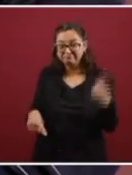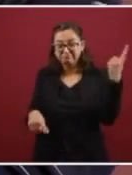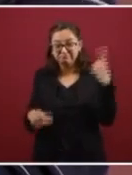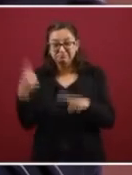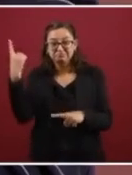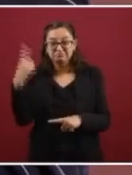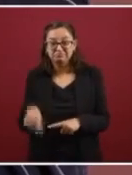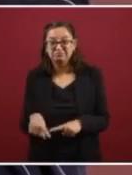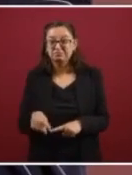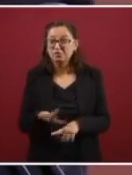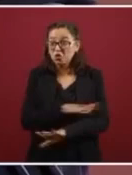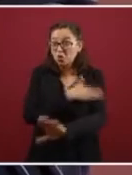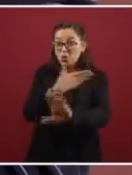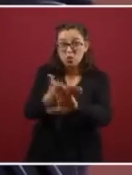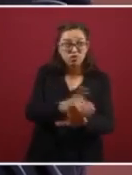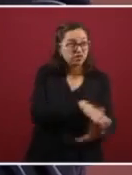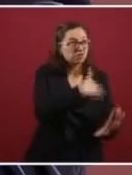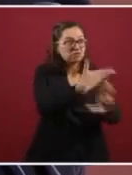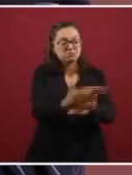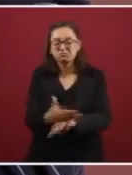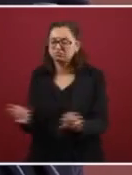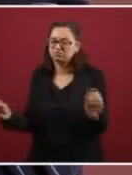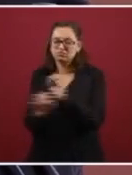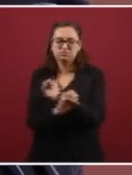para perseguir a nadie.